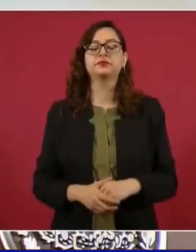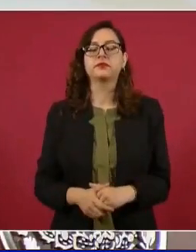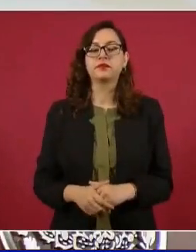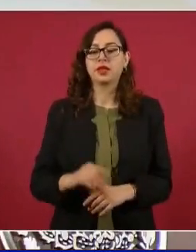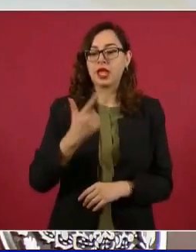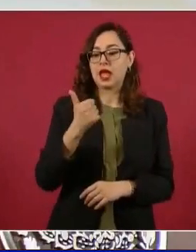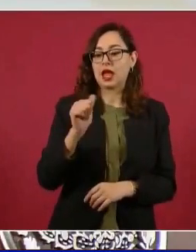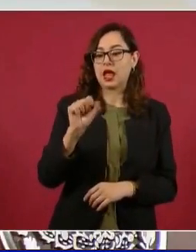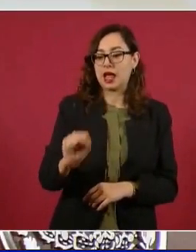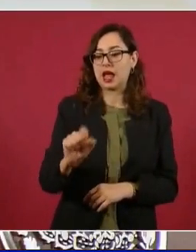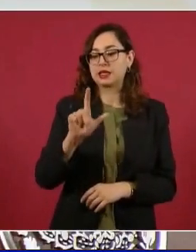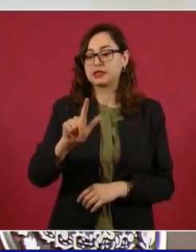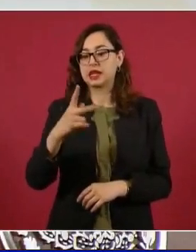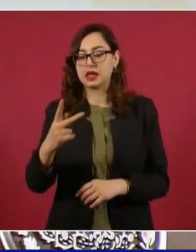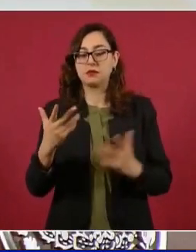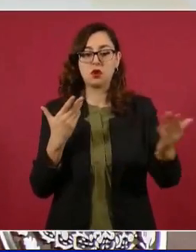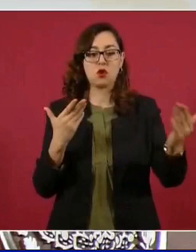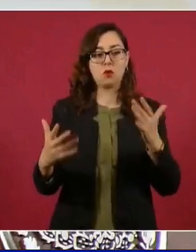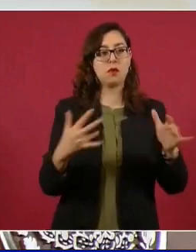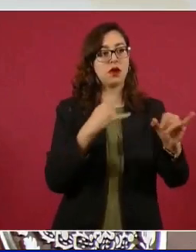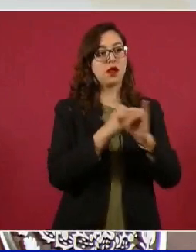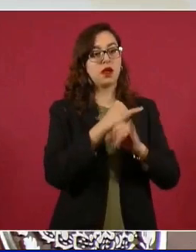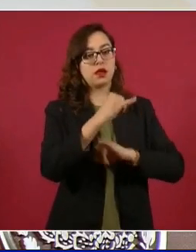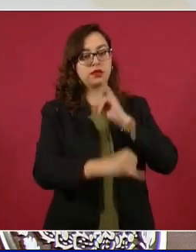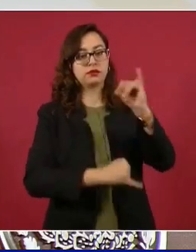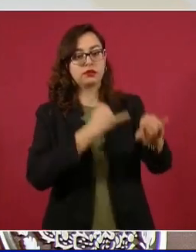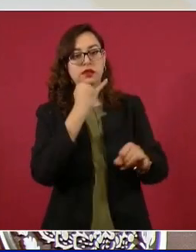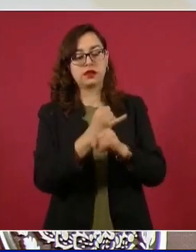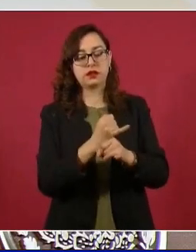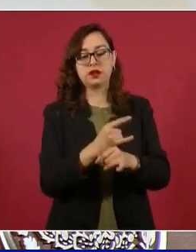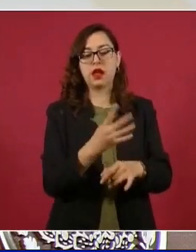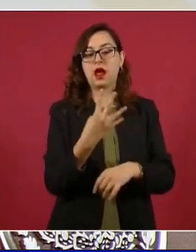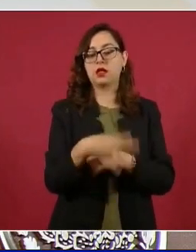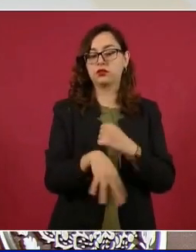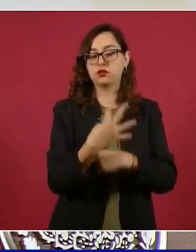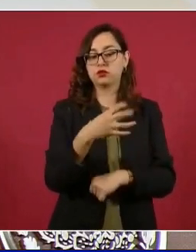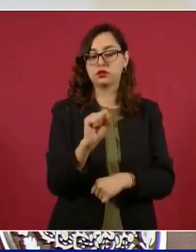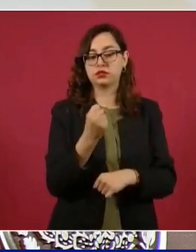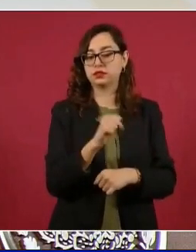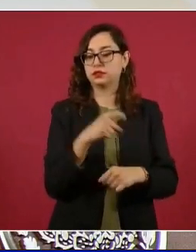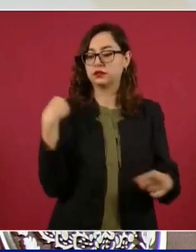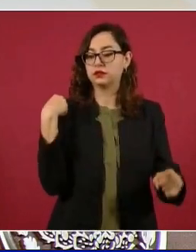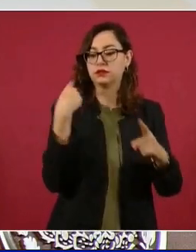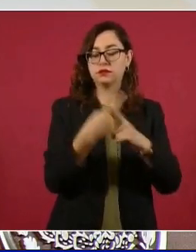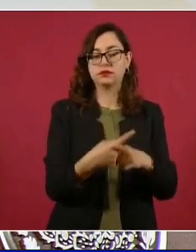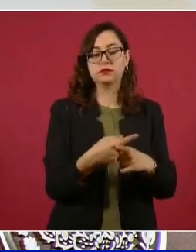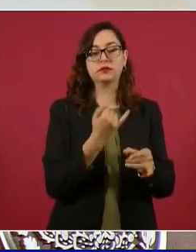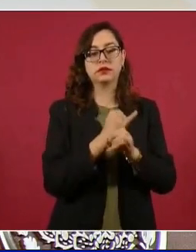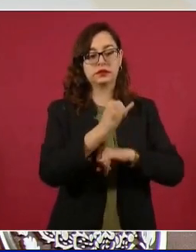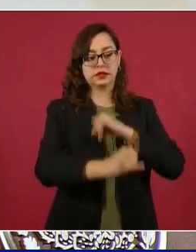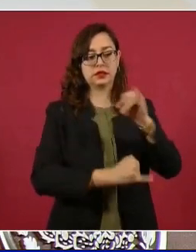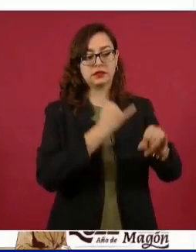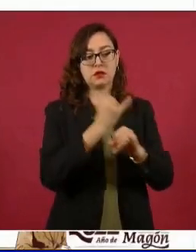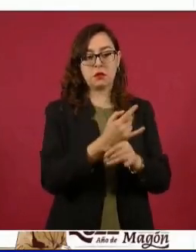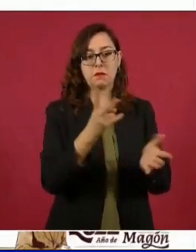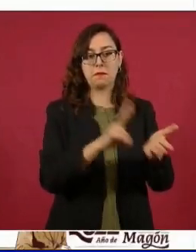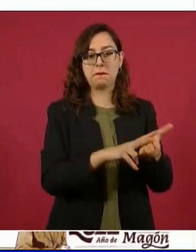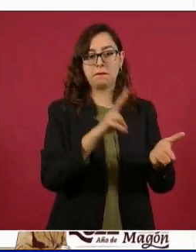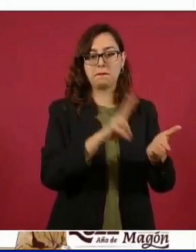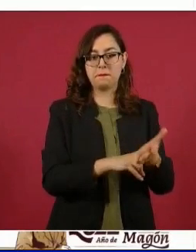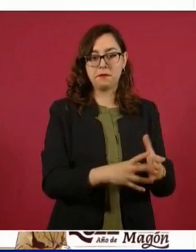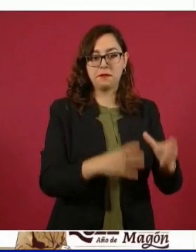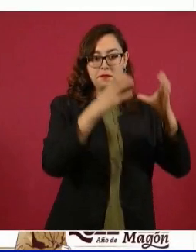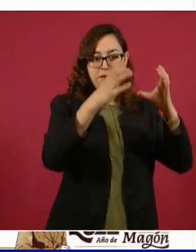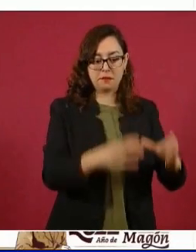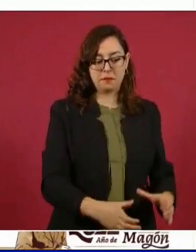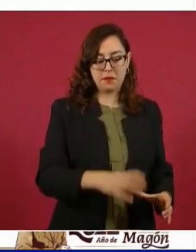a kilos y a pesos el precio internacional del 14 de septiembre, sería 24 pesos con 28